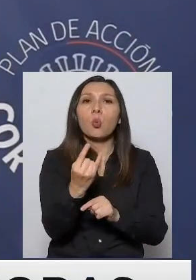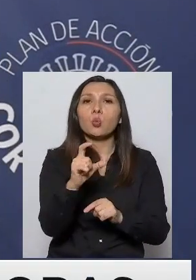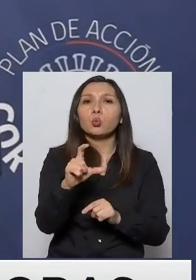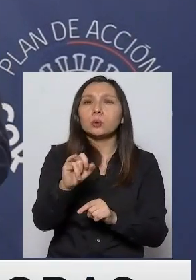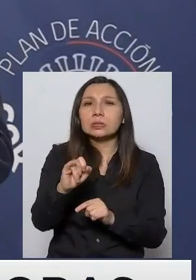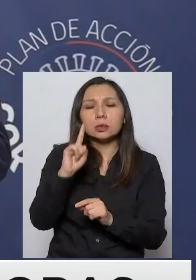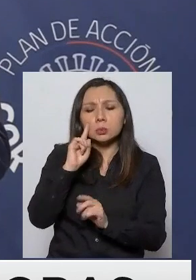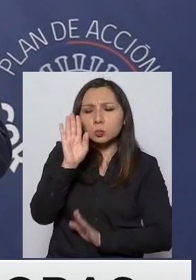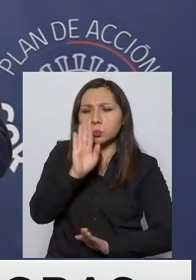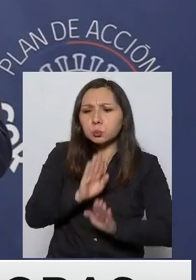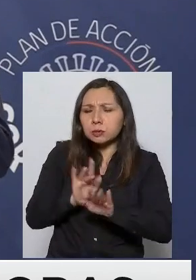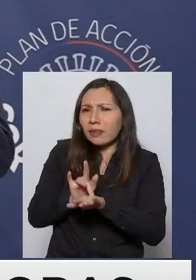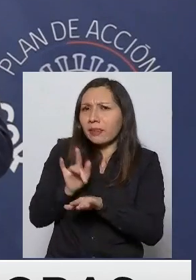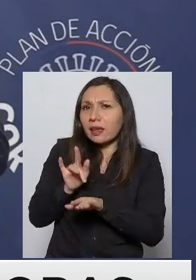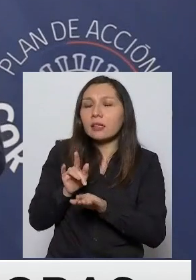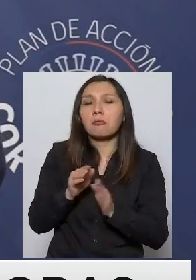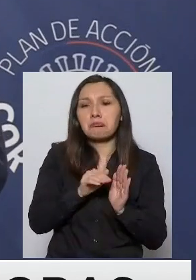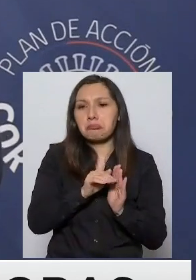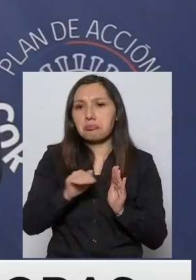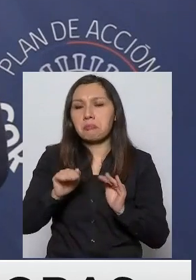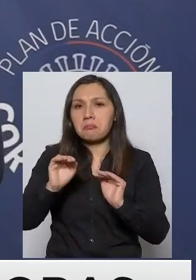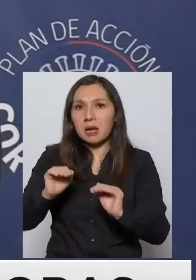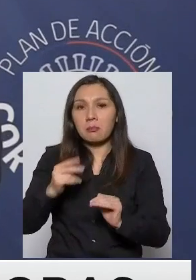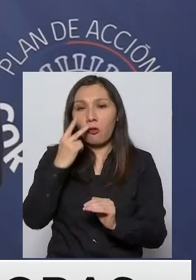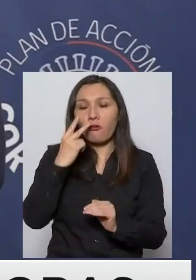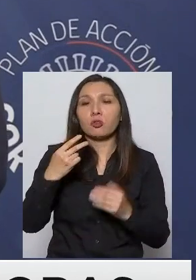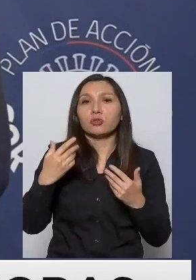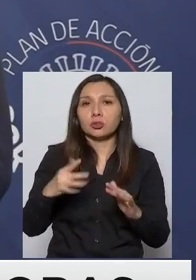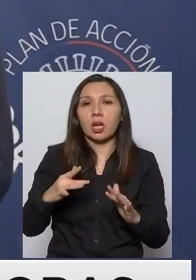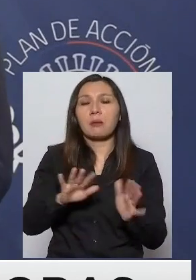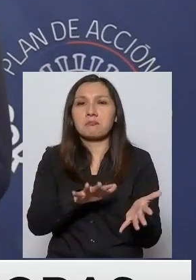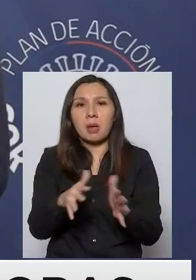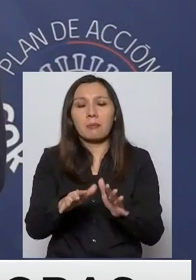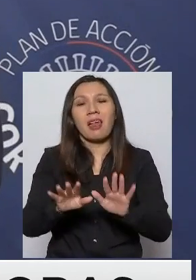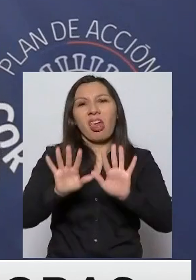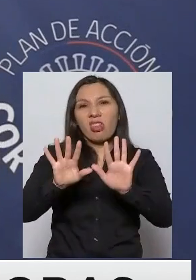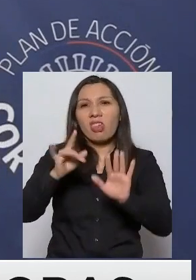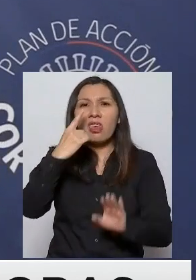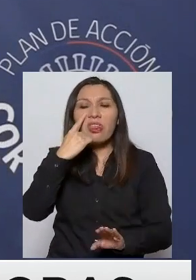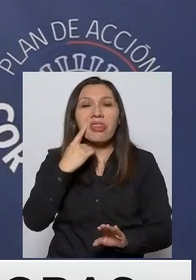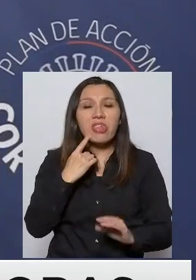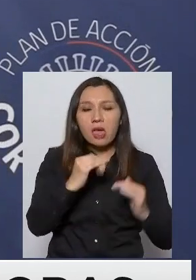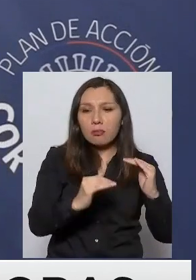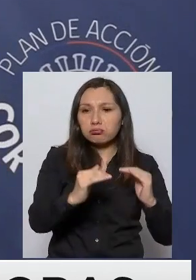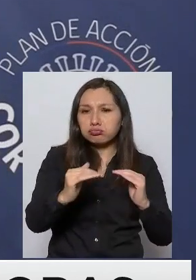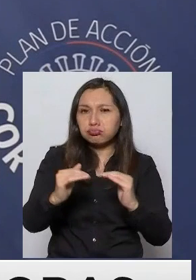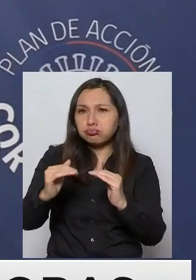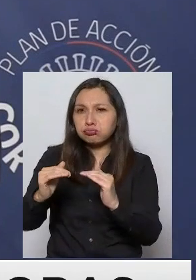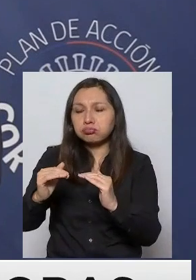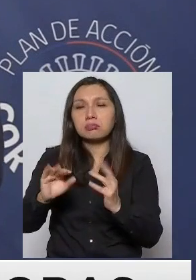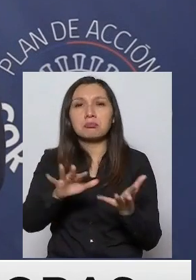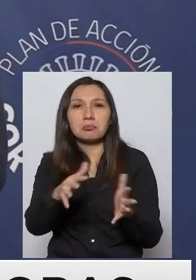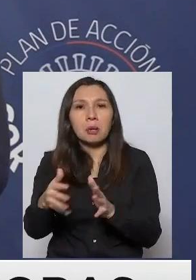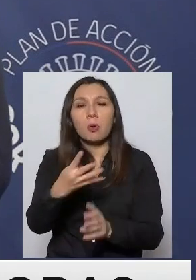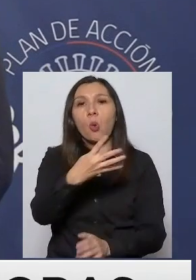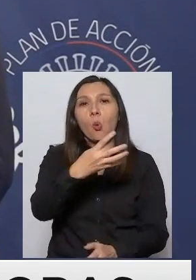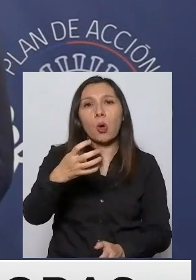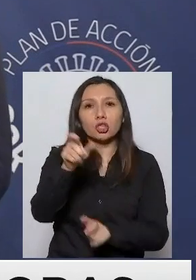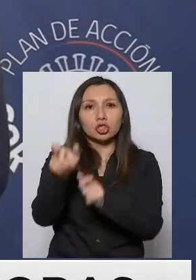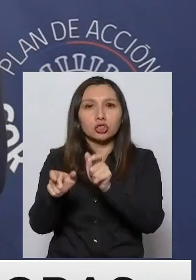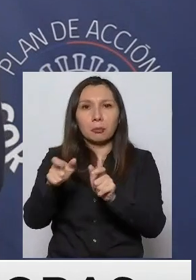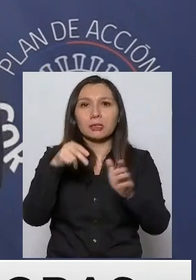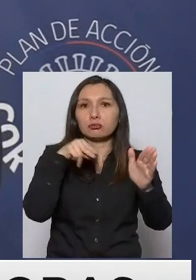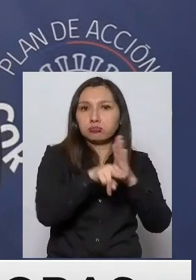cuidados intensivos se mantiene estable hemos visto que ya llevamos cerca de 10 días en torno a los 400